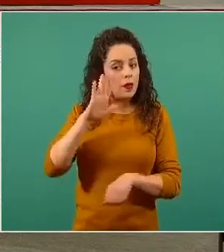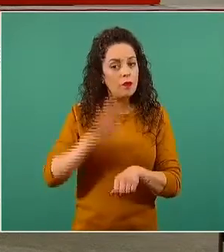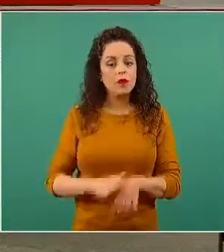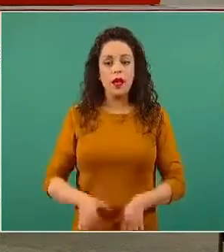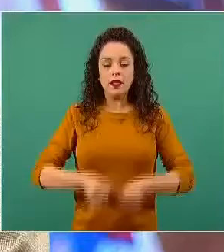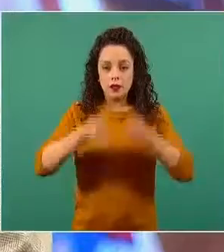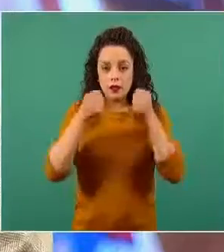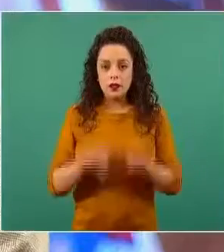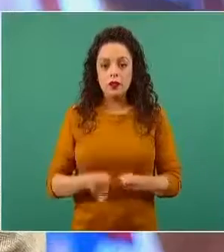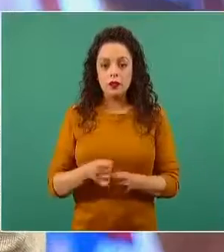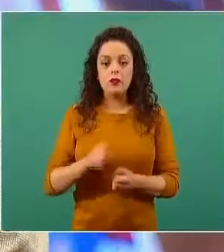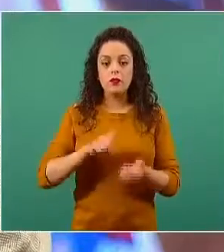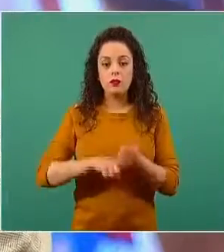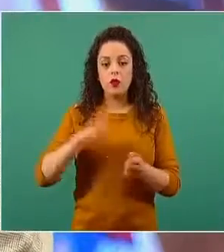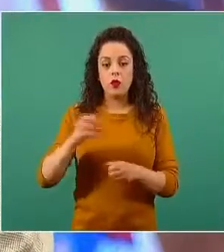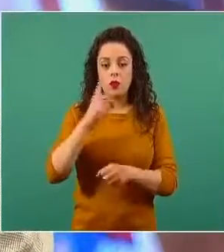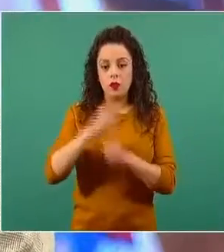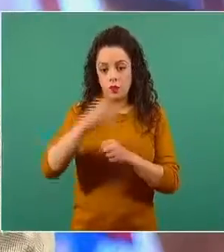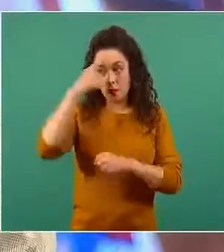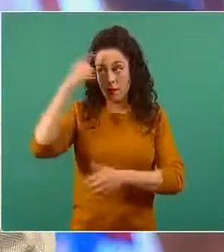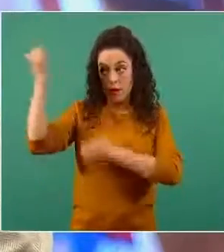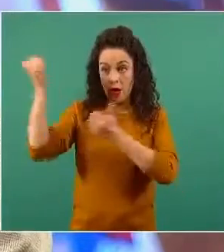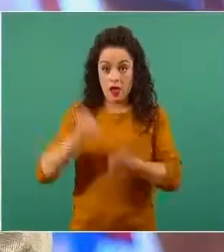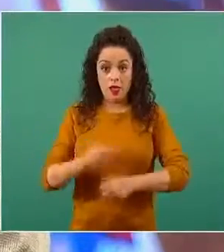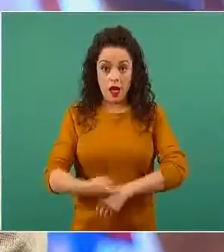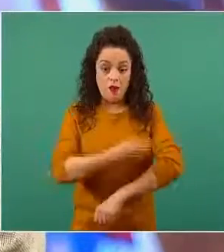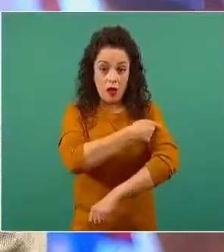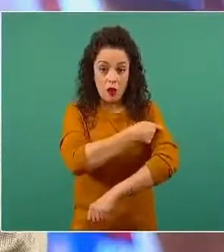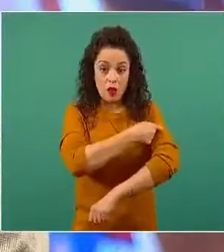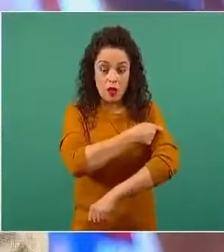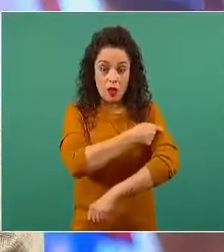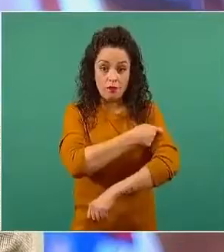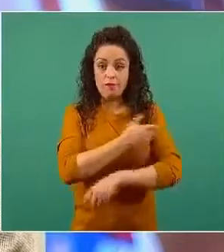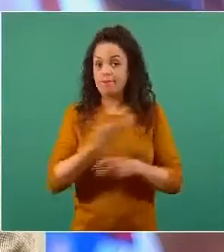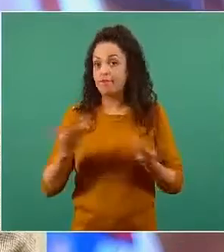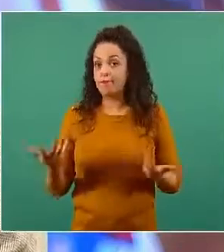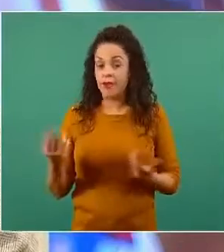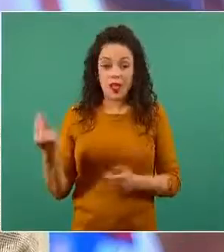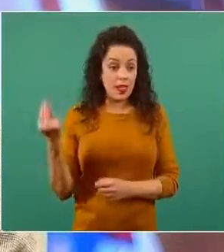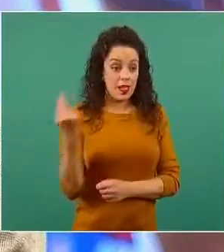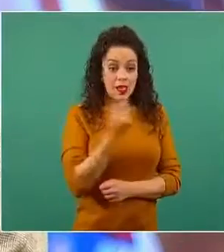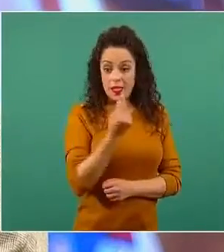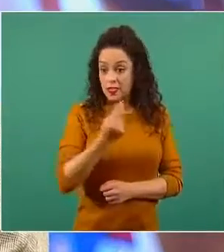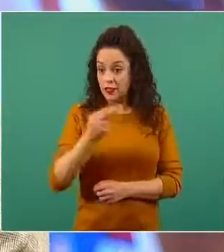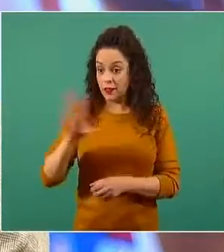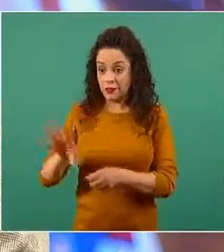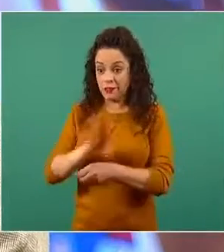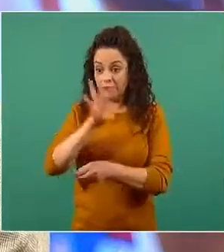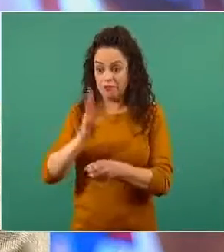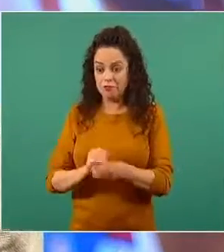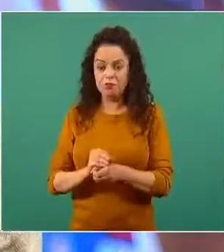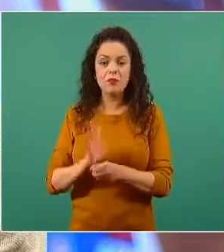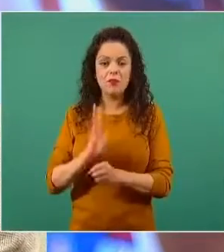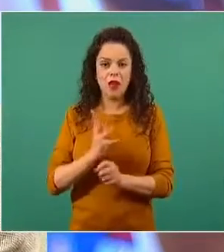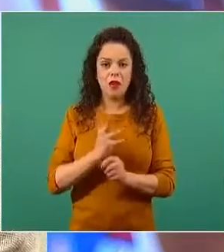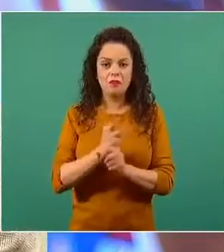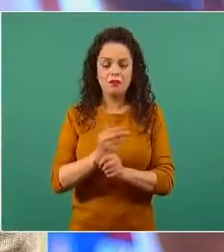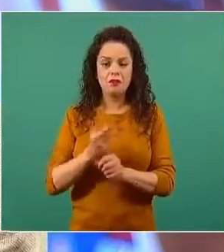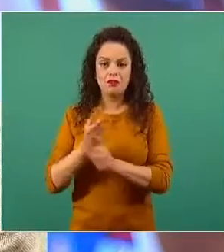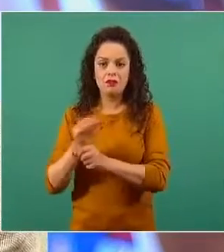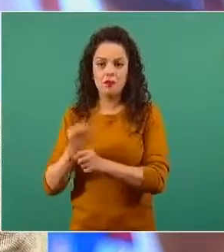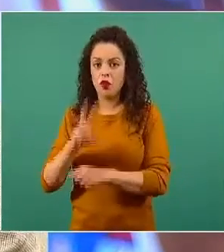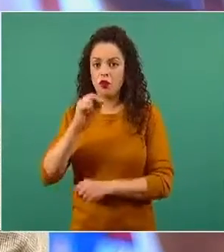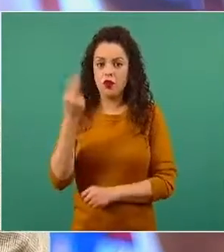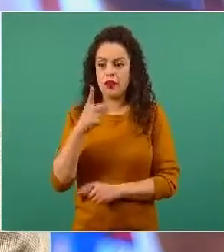y oportunidad de entrega de las vacunas, prácticamente todas nuestras necesidades han quedado resueltas fuera del